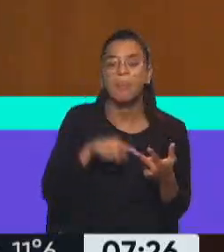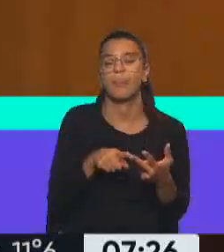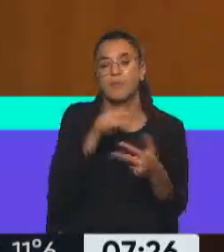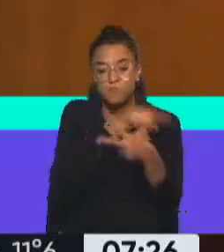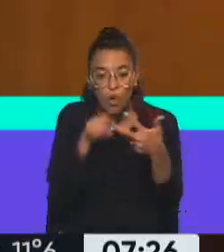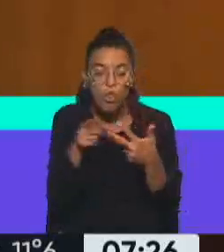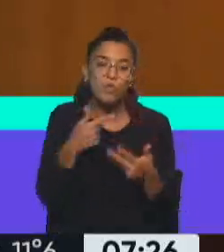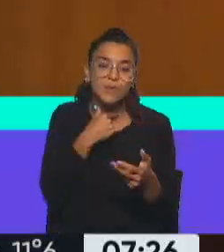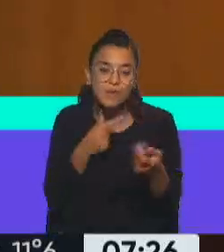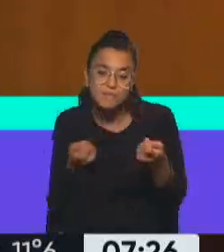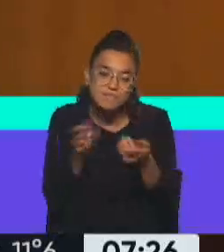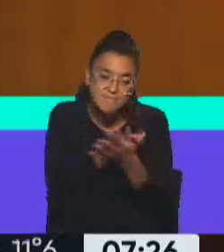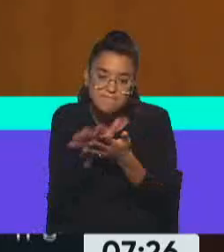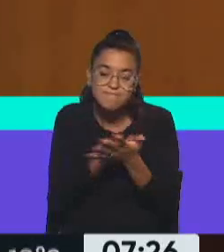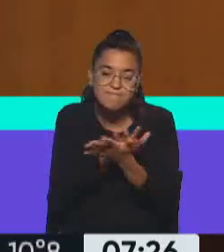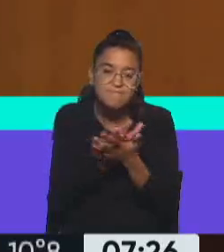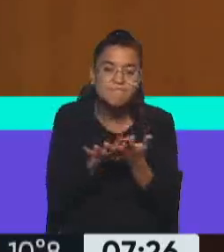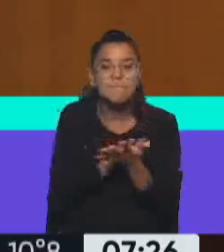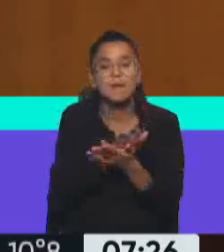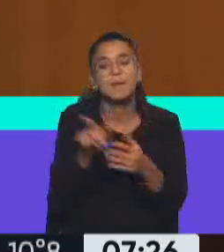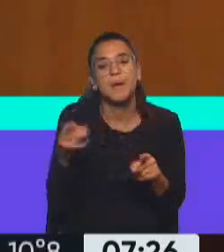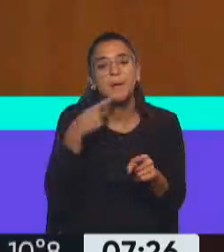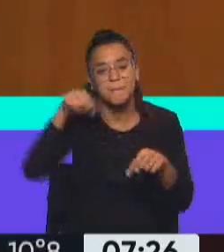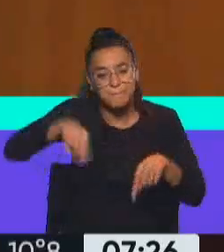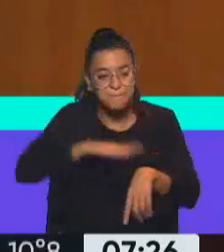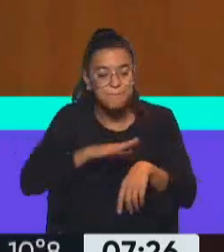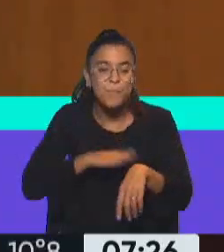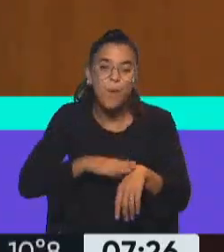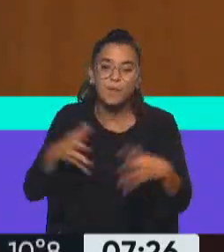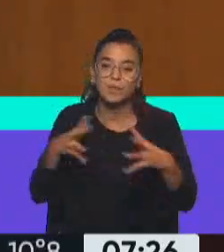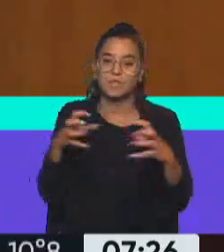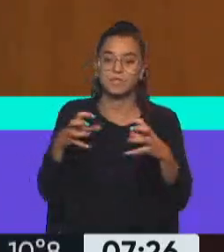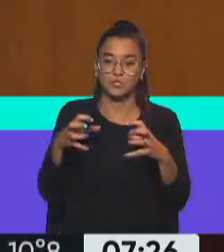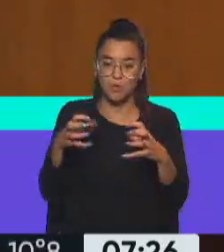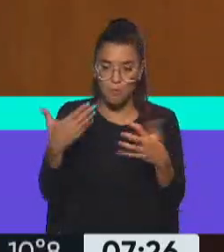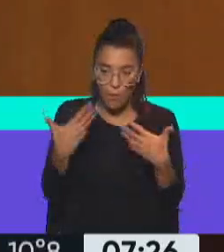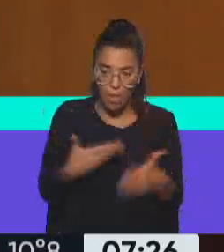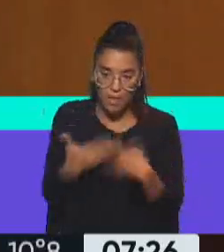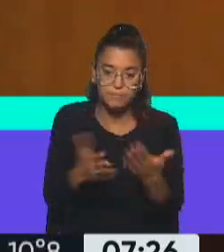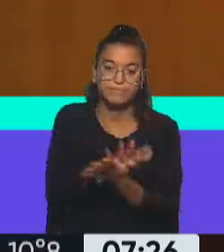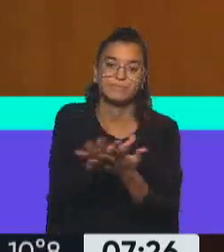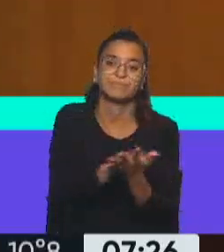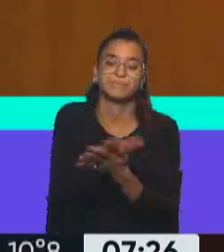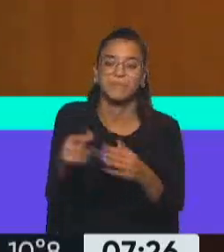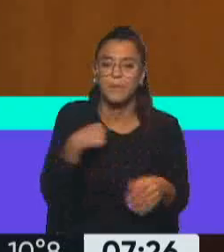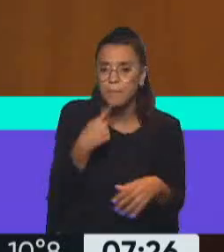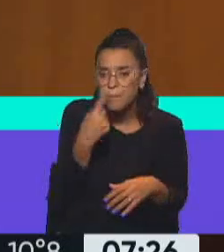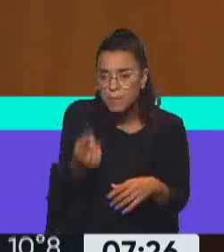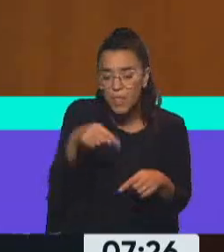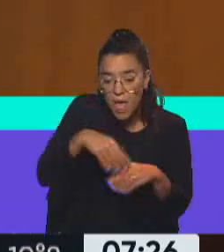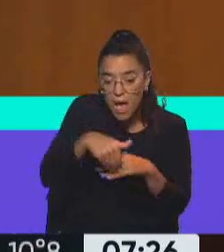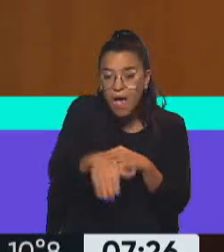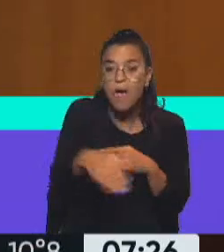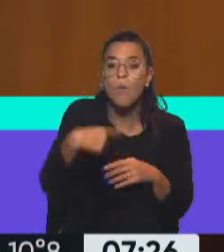ellos están tratando de tender puentes para que este momento de tensión interno pueda resolverse. La pregunta es, ¿de aquí